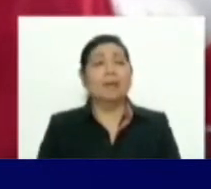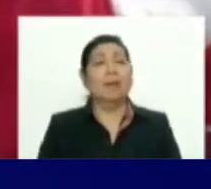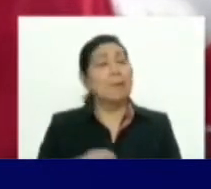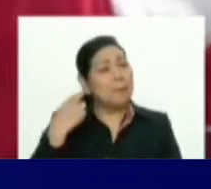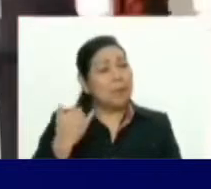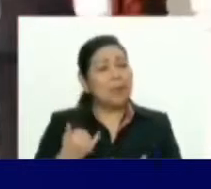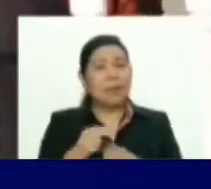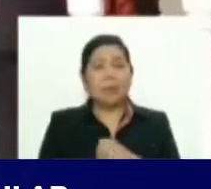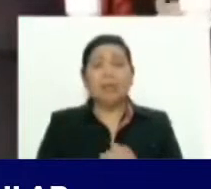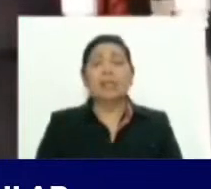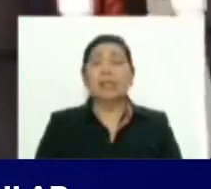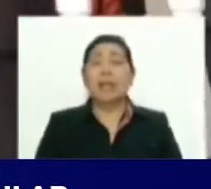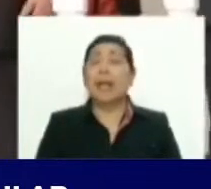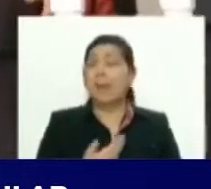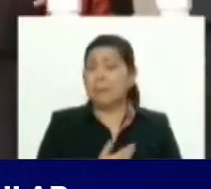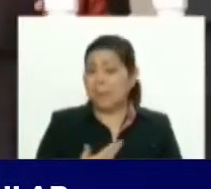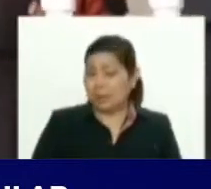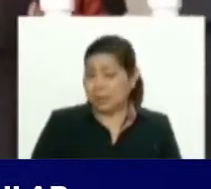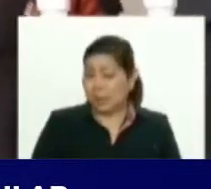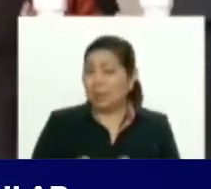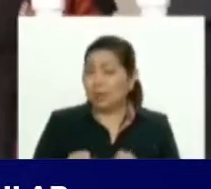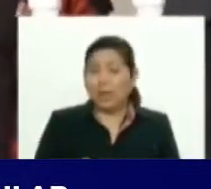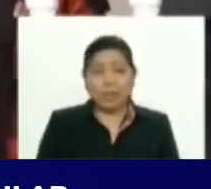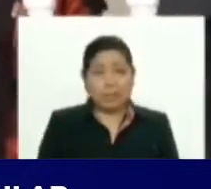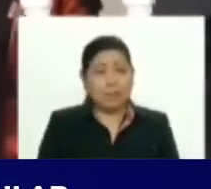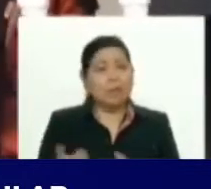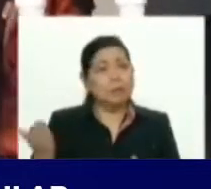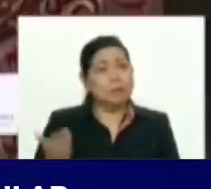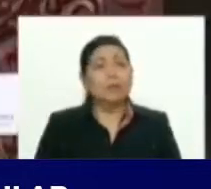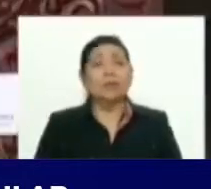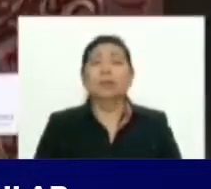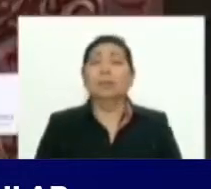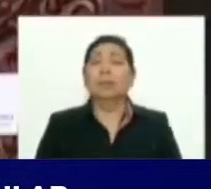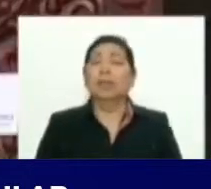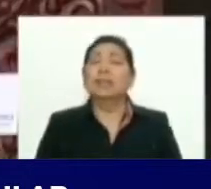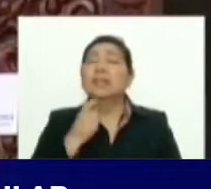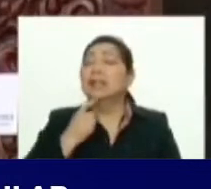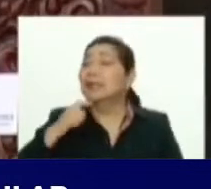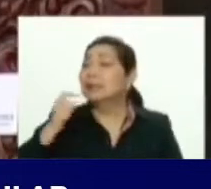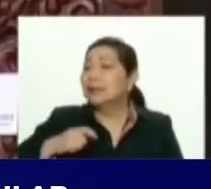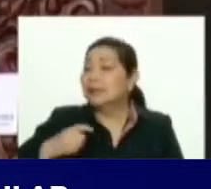escenario político nacional. El mandatario refirió que trasladará también al titular del Parlamento